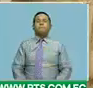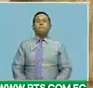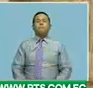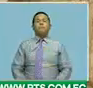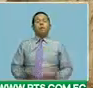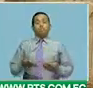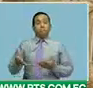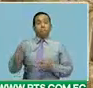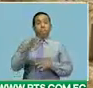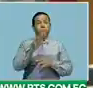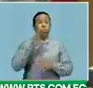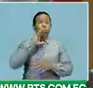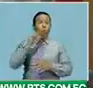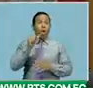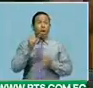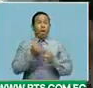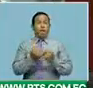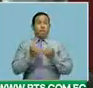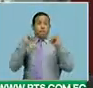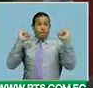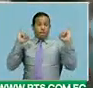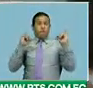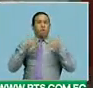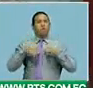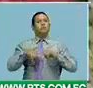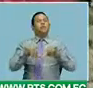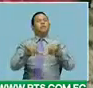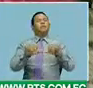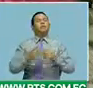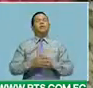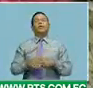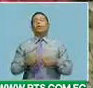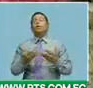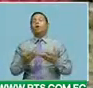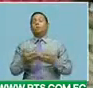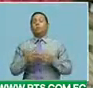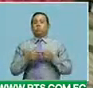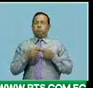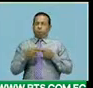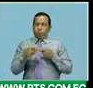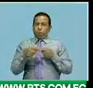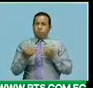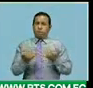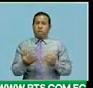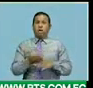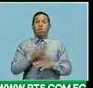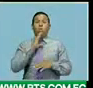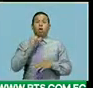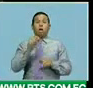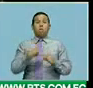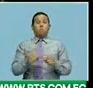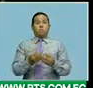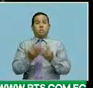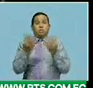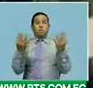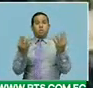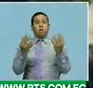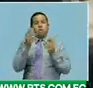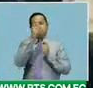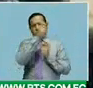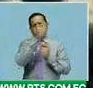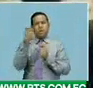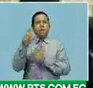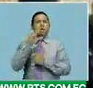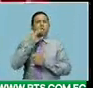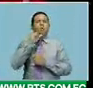por la independencia de Cuenca continúan en este feriado. Sin embargo, durante estos primeros días, los cuencanos han festejado a la Atenas del Ecuador de